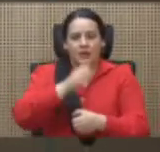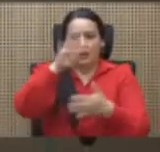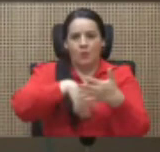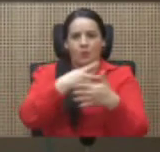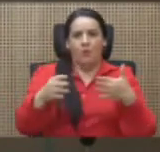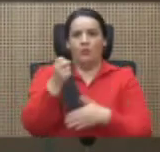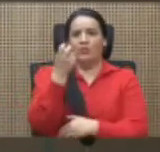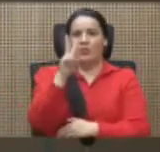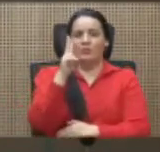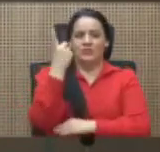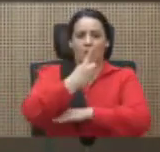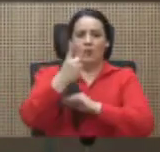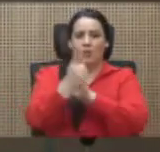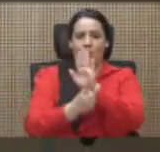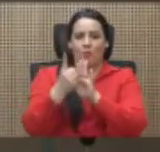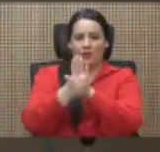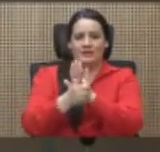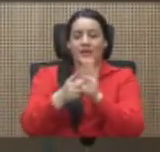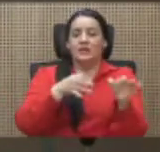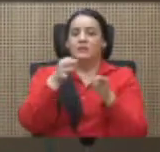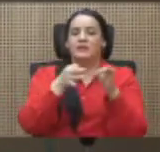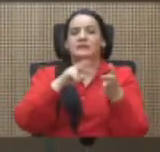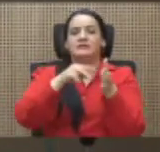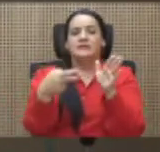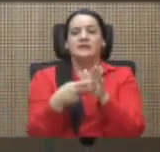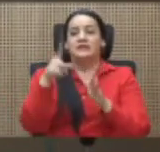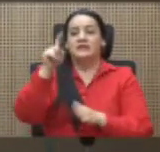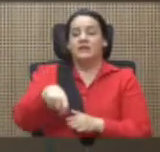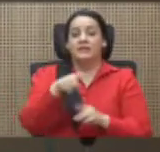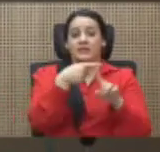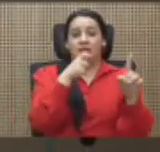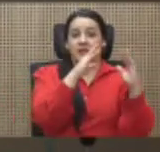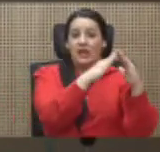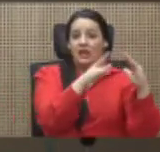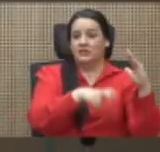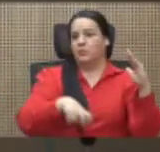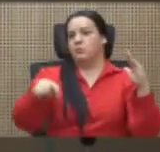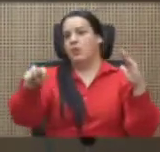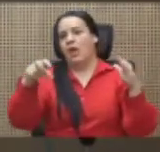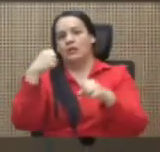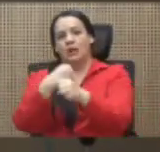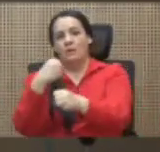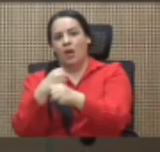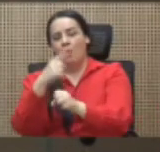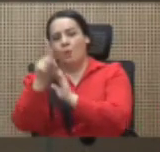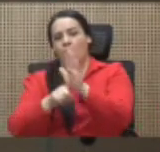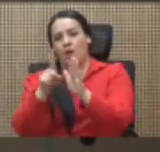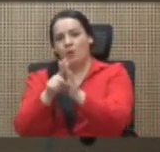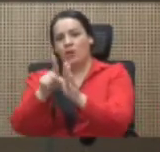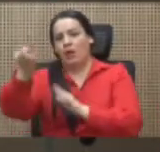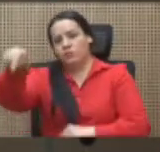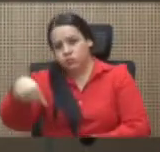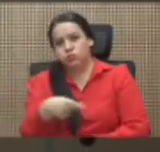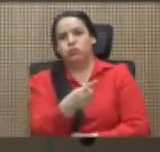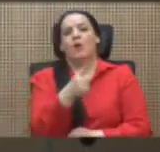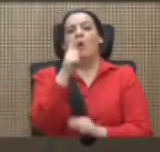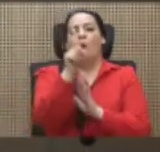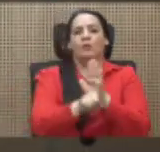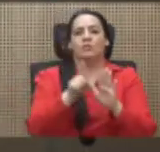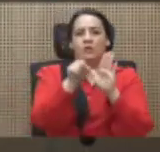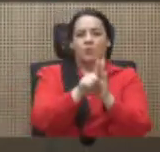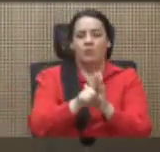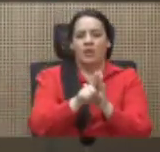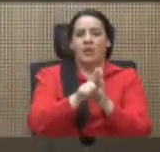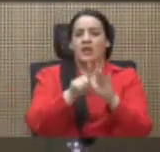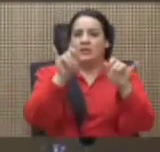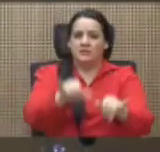horas. Explíquenle lo que significaría si tiene que viajar de su casa al trabajo 1 hora y de regreso otra hora. Estar 14